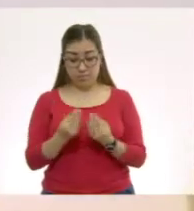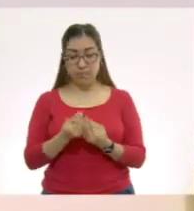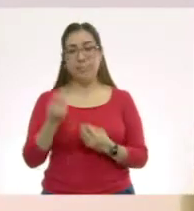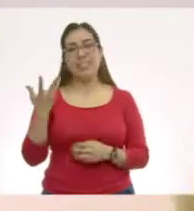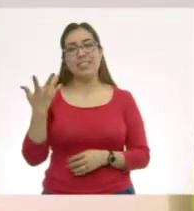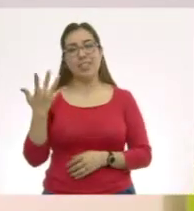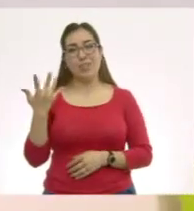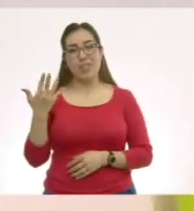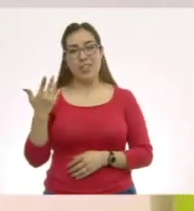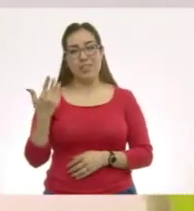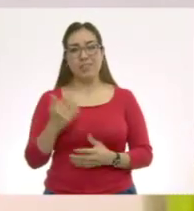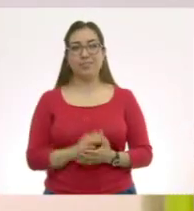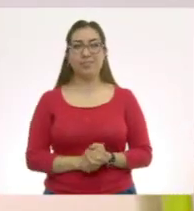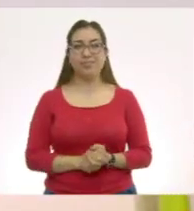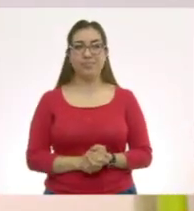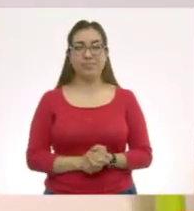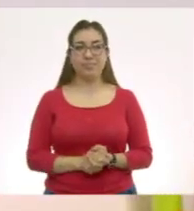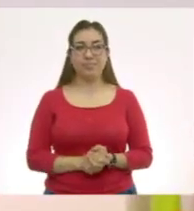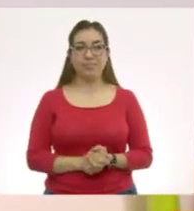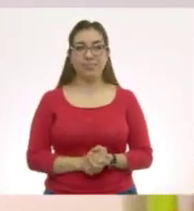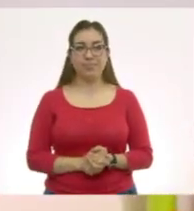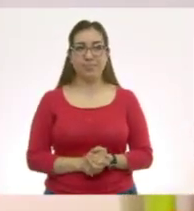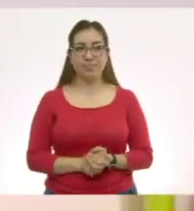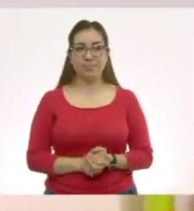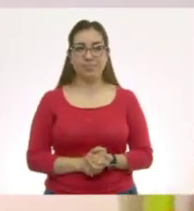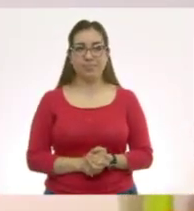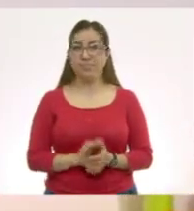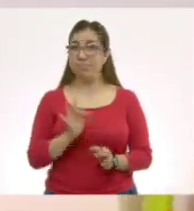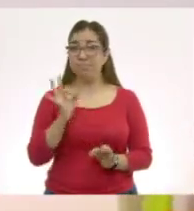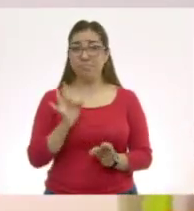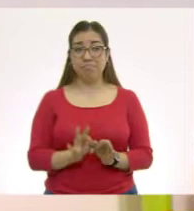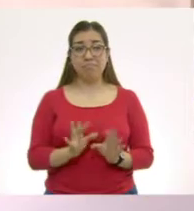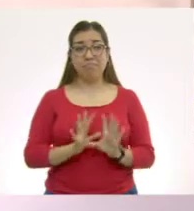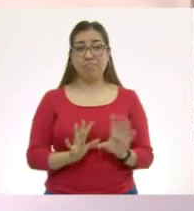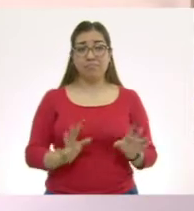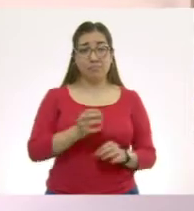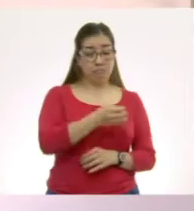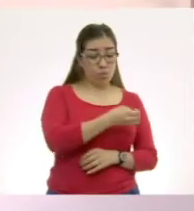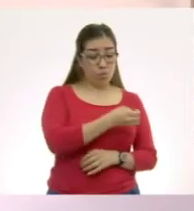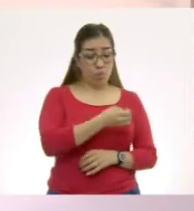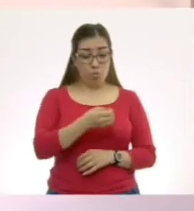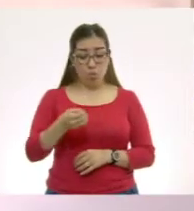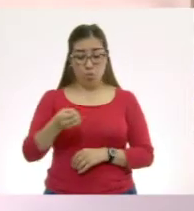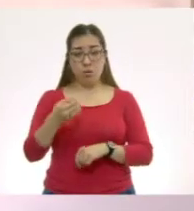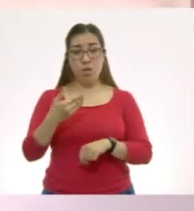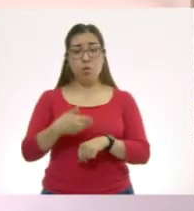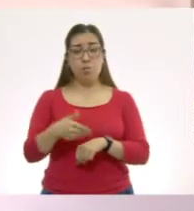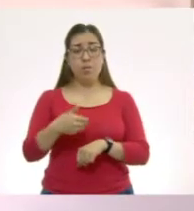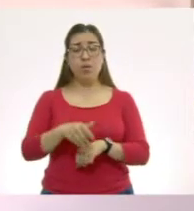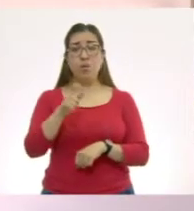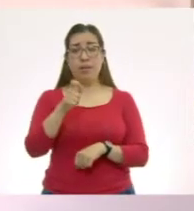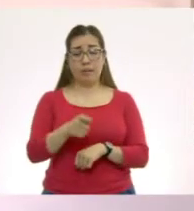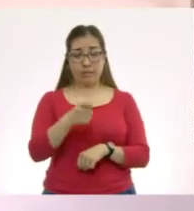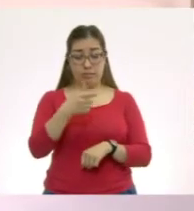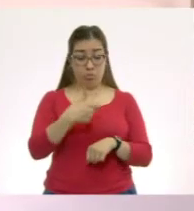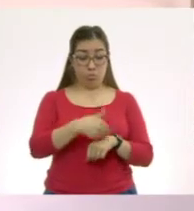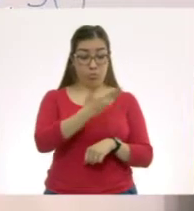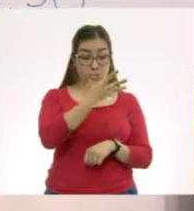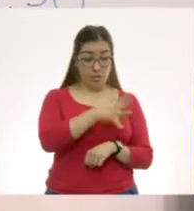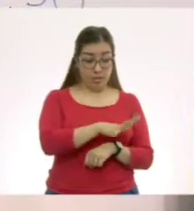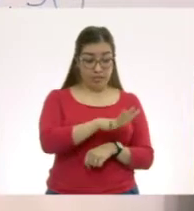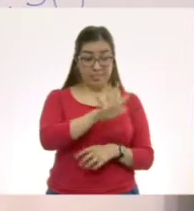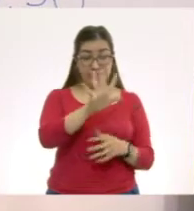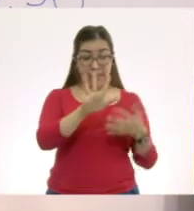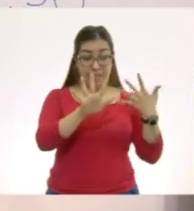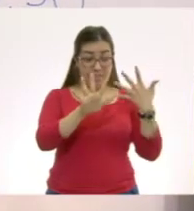50. Entonces ya construimos una sucesión, es decir, que el número 10 lo sumamos